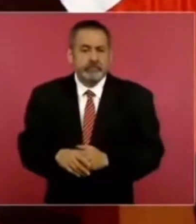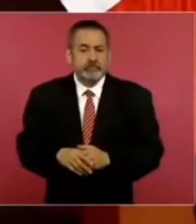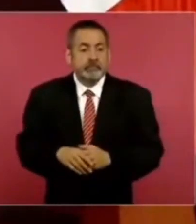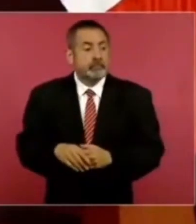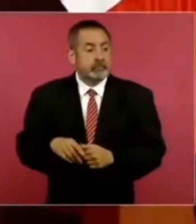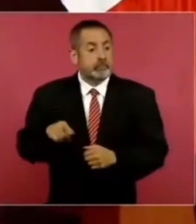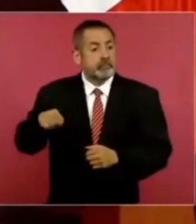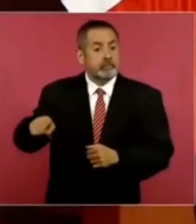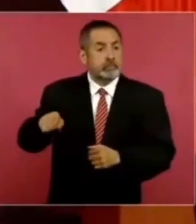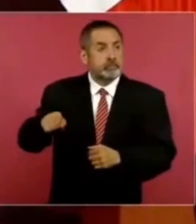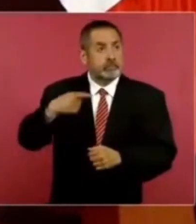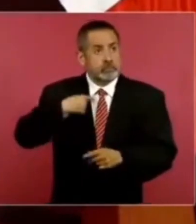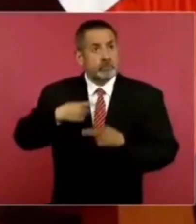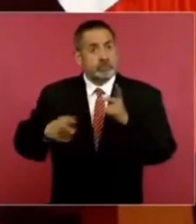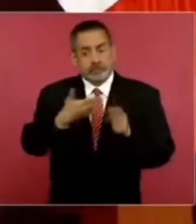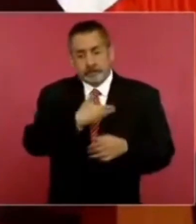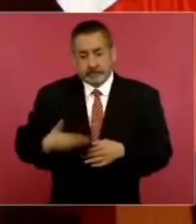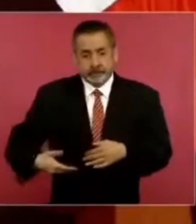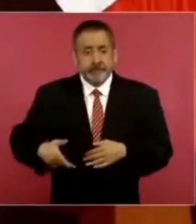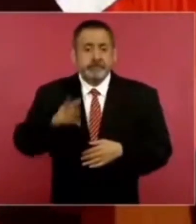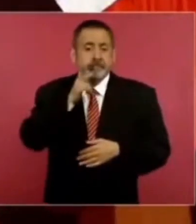Pemex tenía que pagar